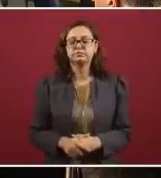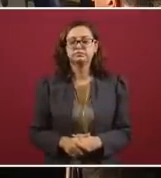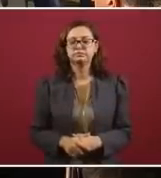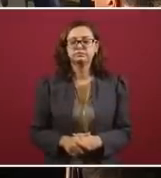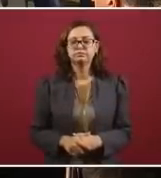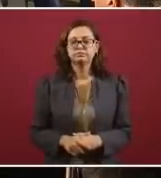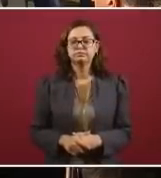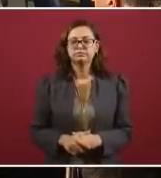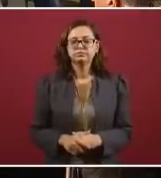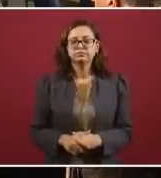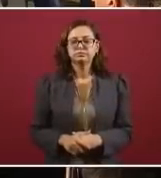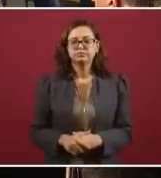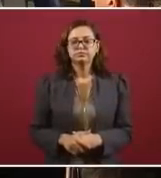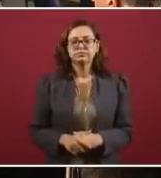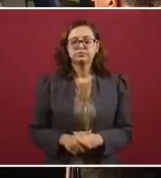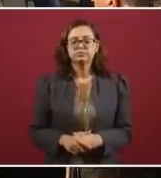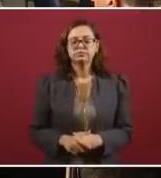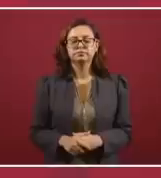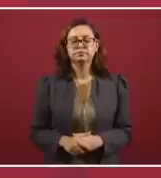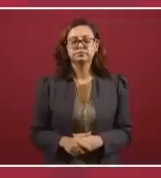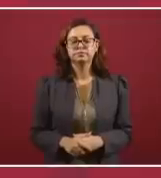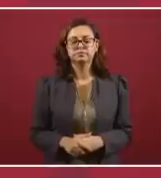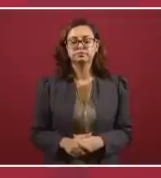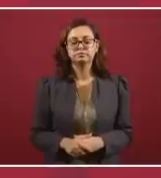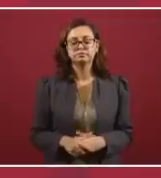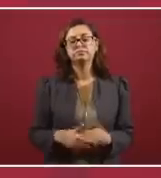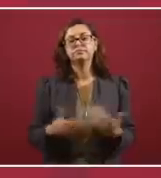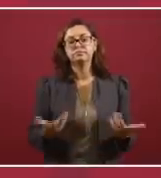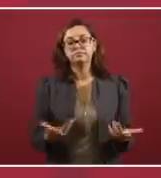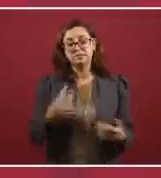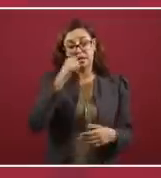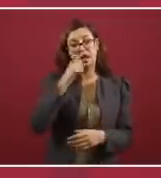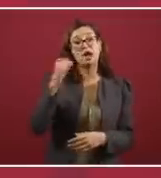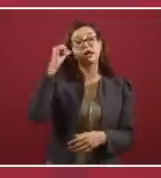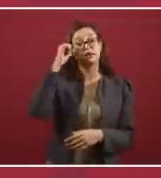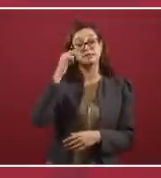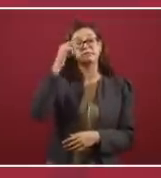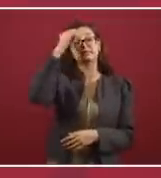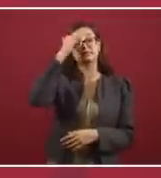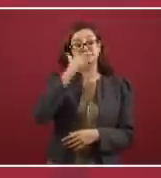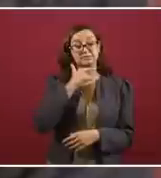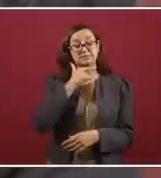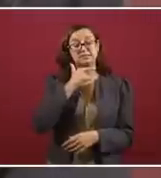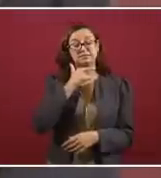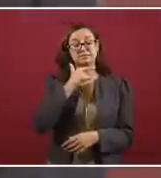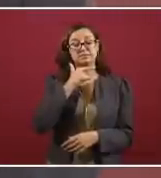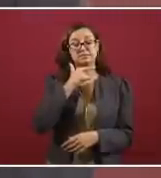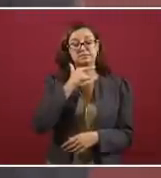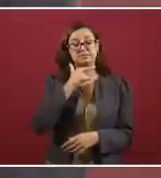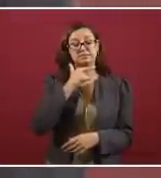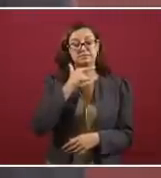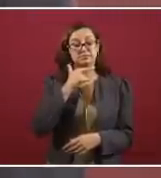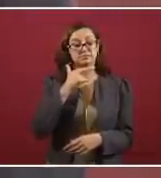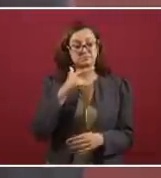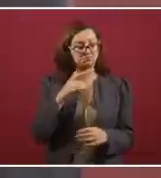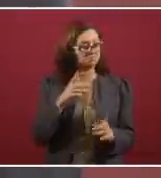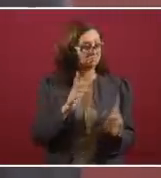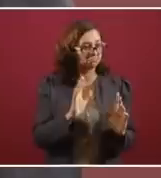permitió que anoche se terminara un